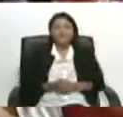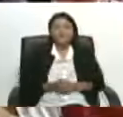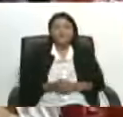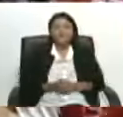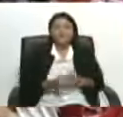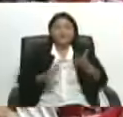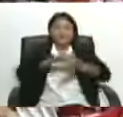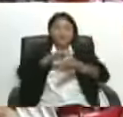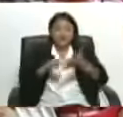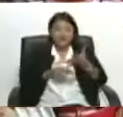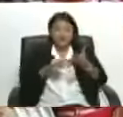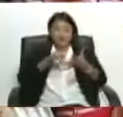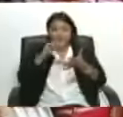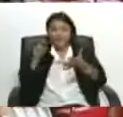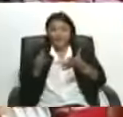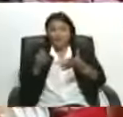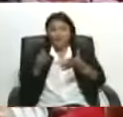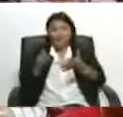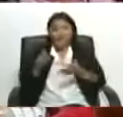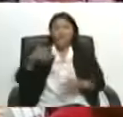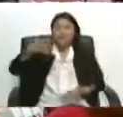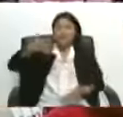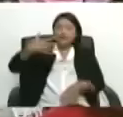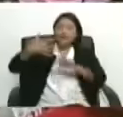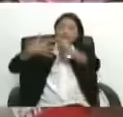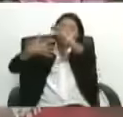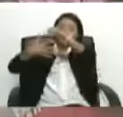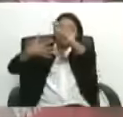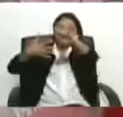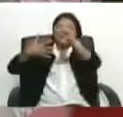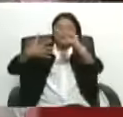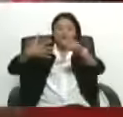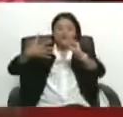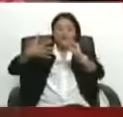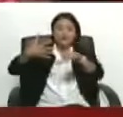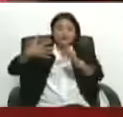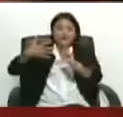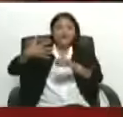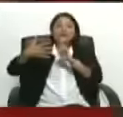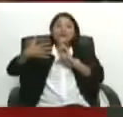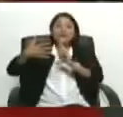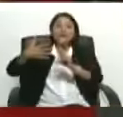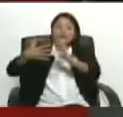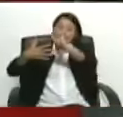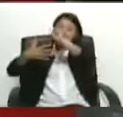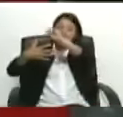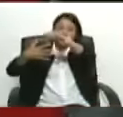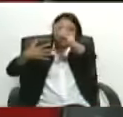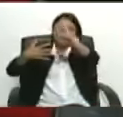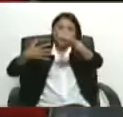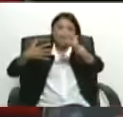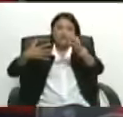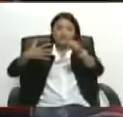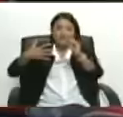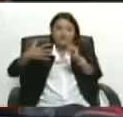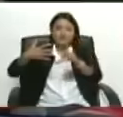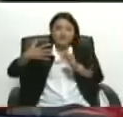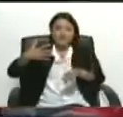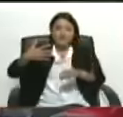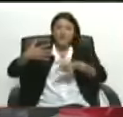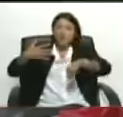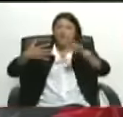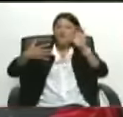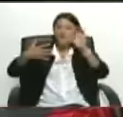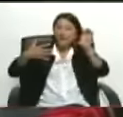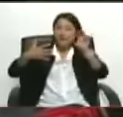Cinco preguntas, cinco veces sí. Cinco preguntas, cinco veces sí. Por la patria, por